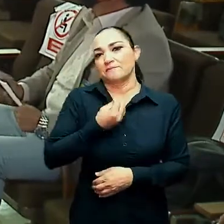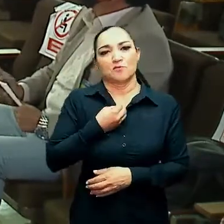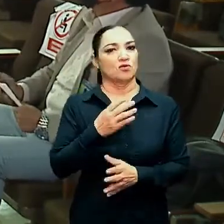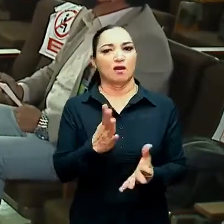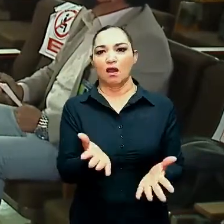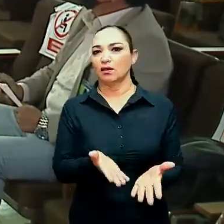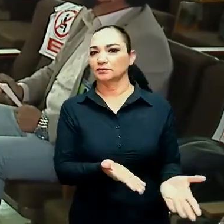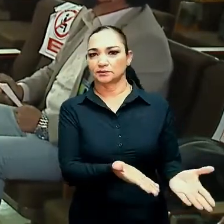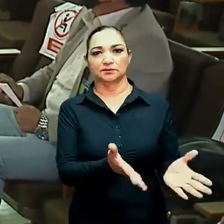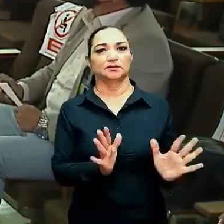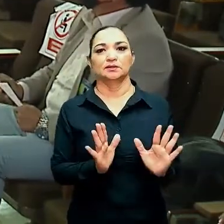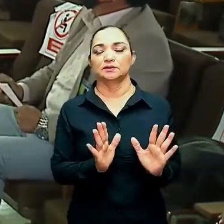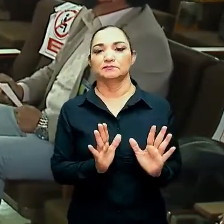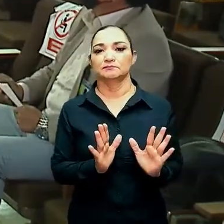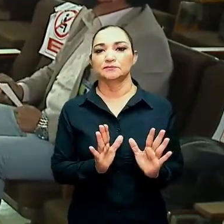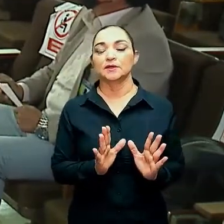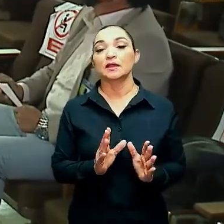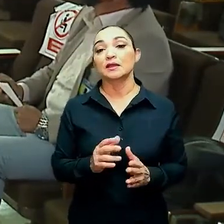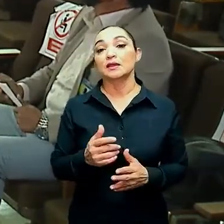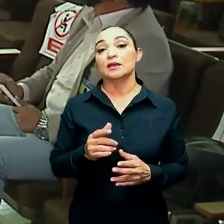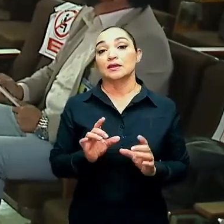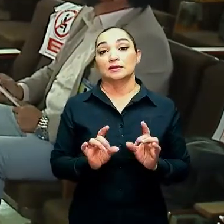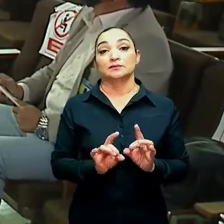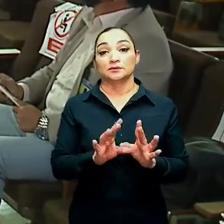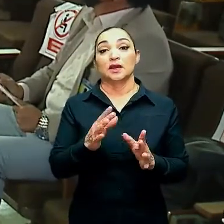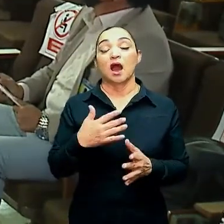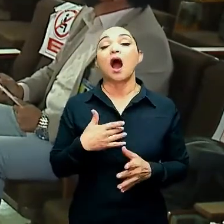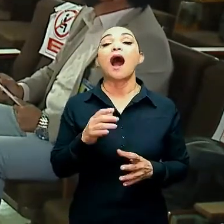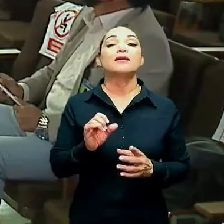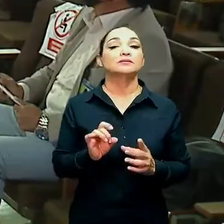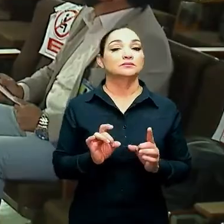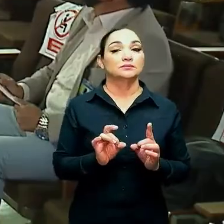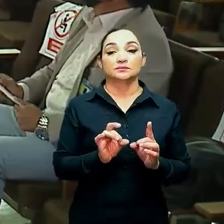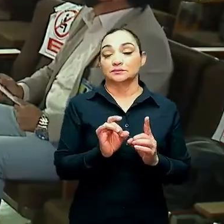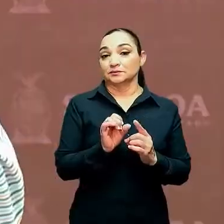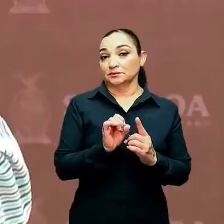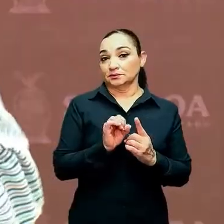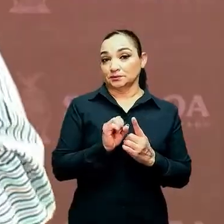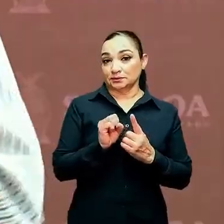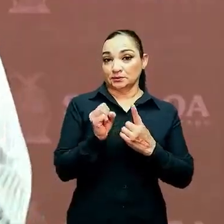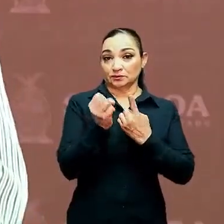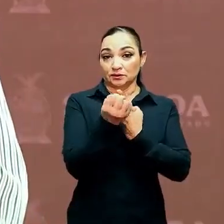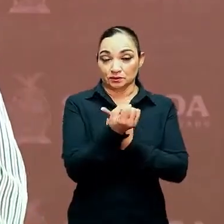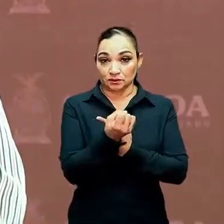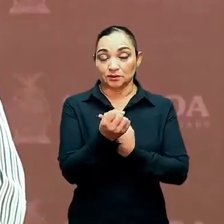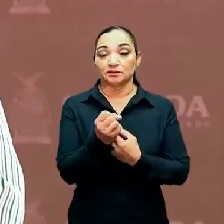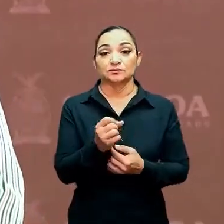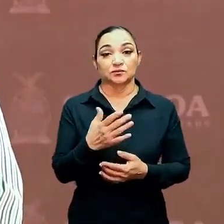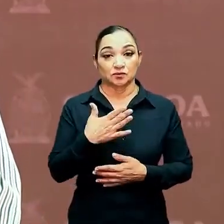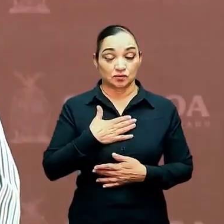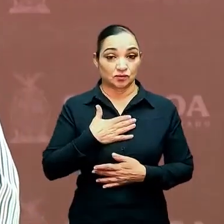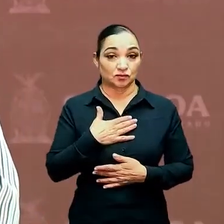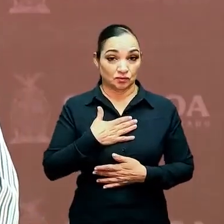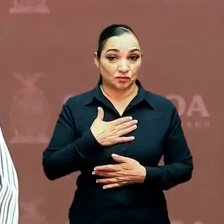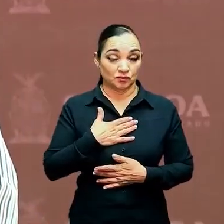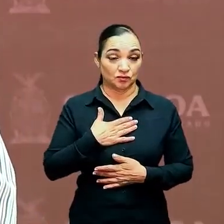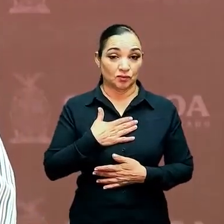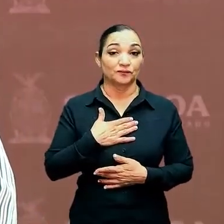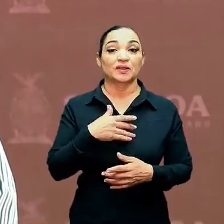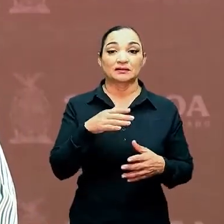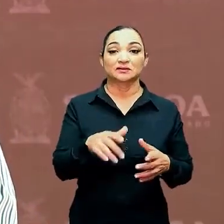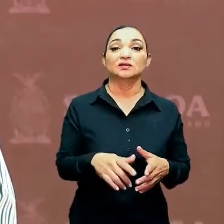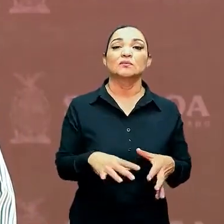mal cualquiera. Si encuentra situaciones como las que tú señalas aquí, haría muy mal. Esta